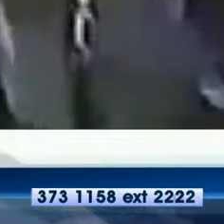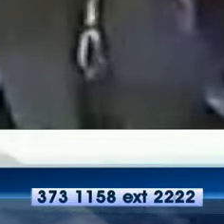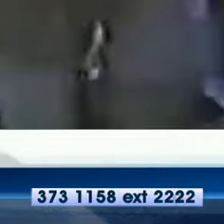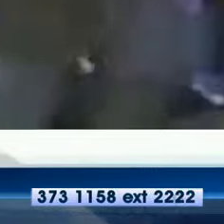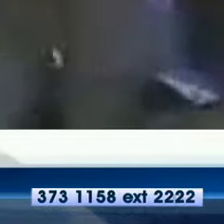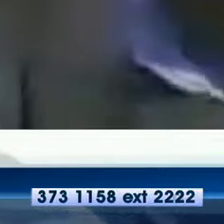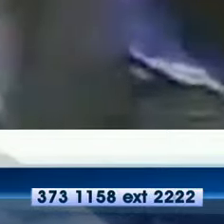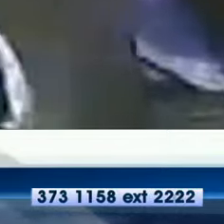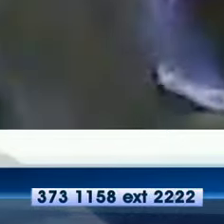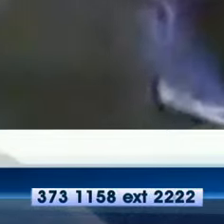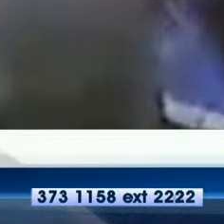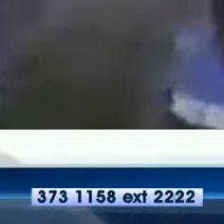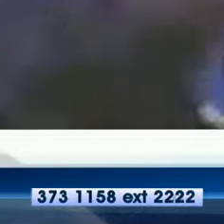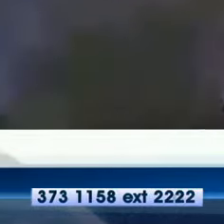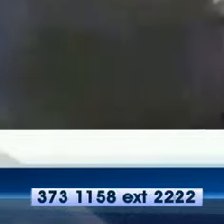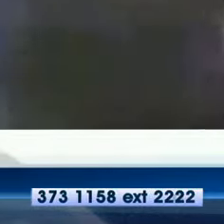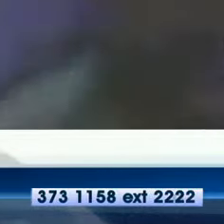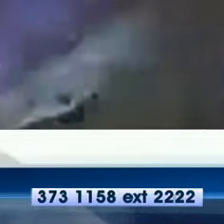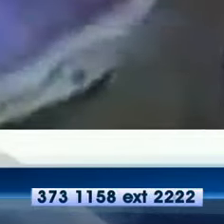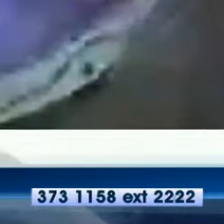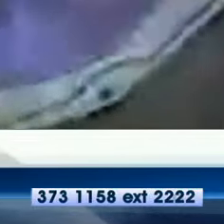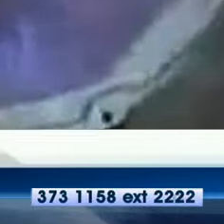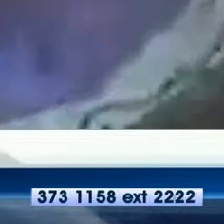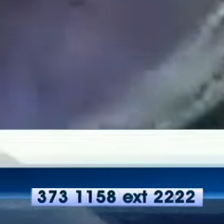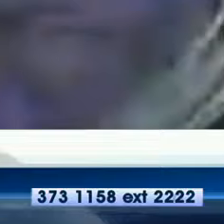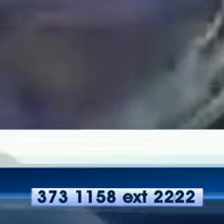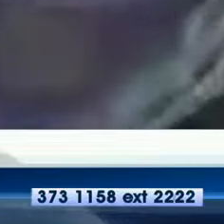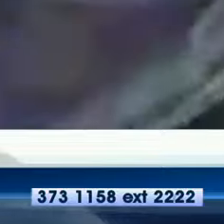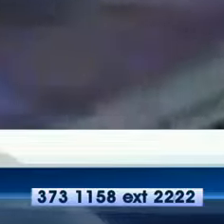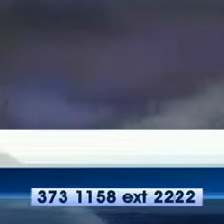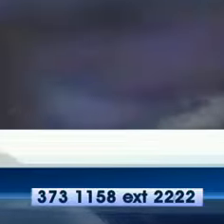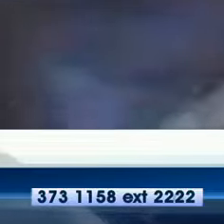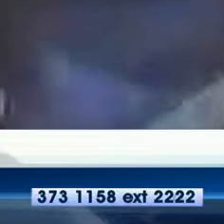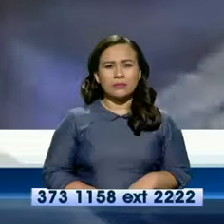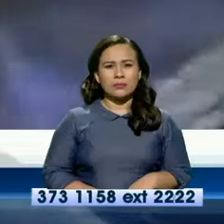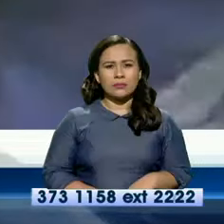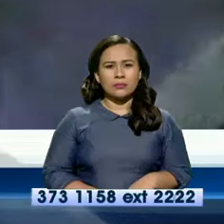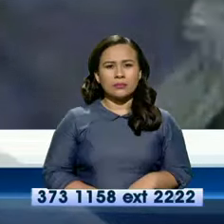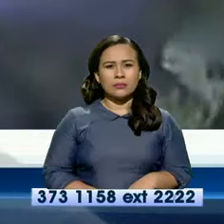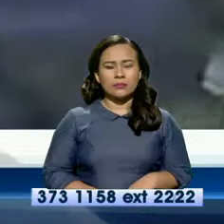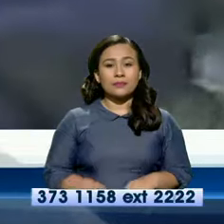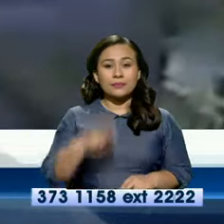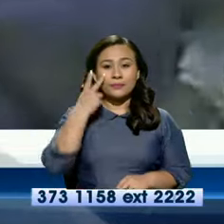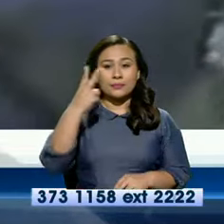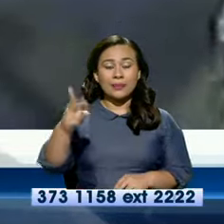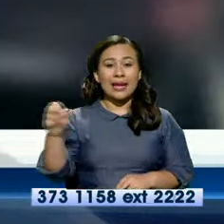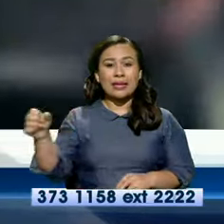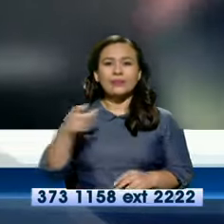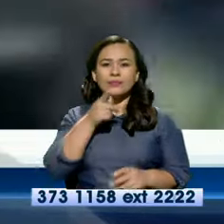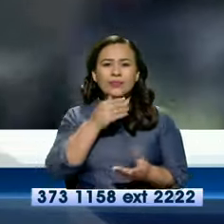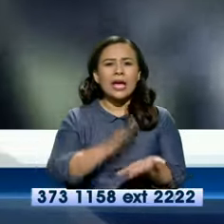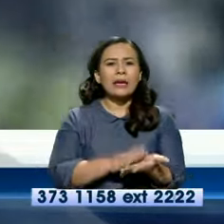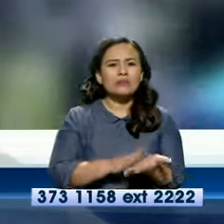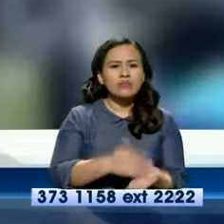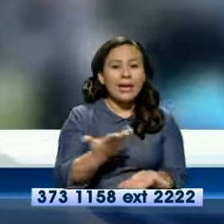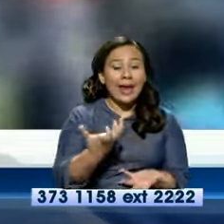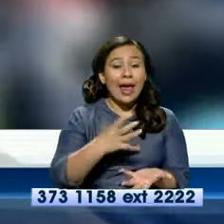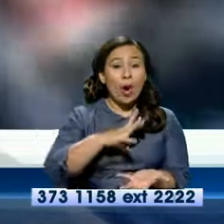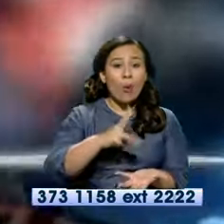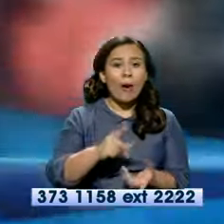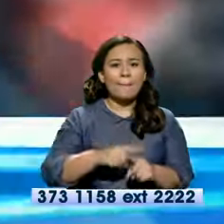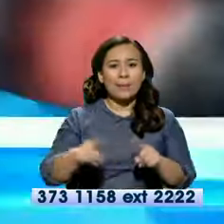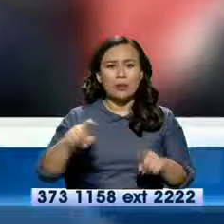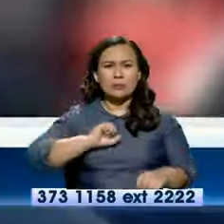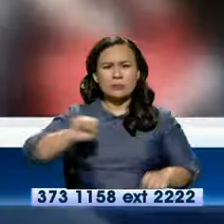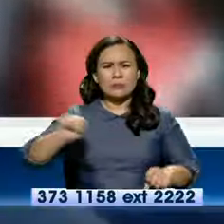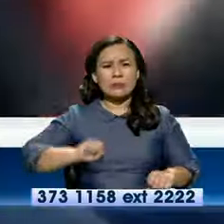Dámelo. Dámelo. Toma, suerte. Dámelo. Dámelo, pues. Dámelo, pues. El propietario de la unidad